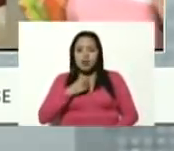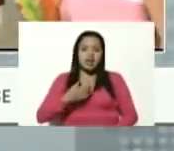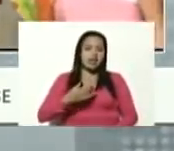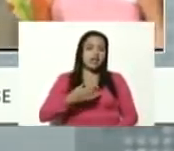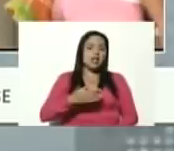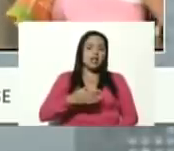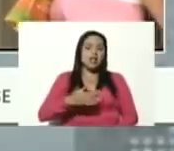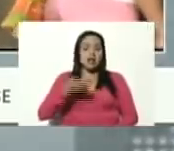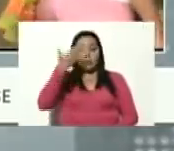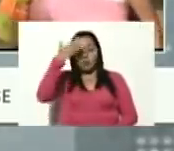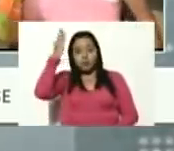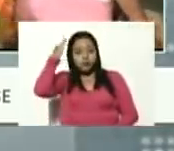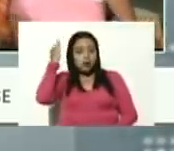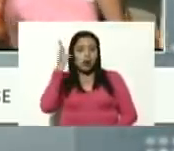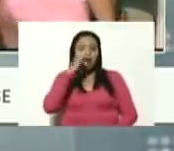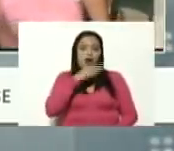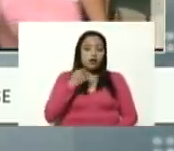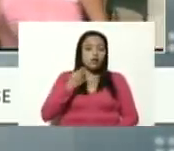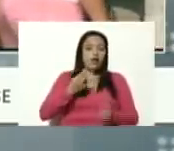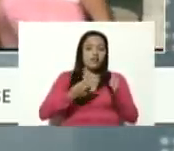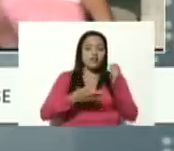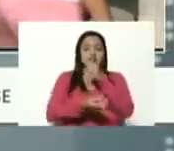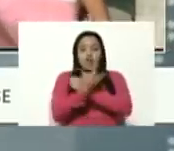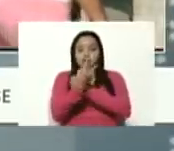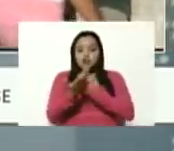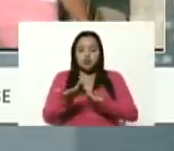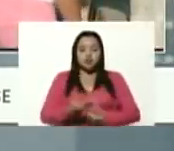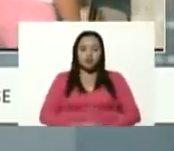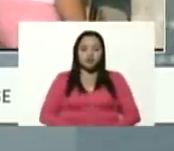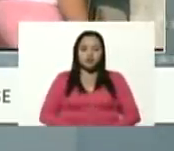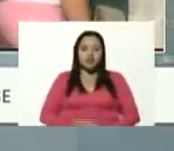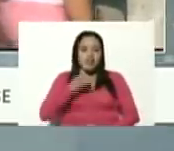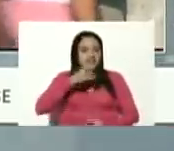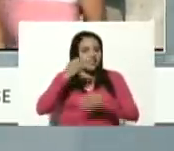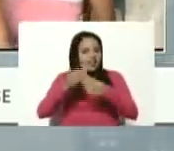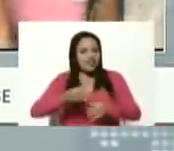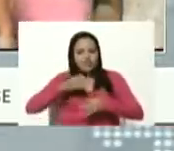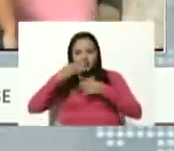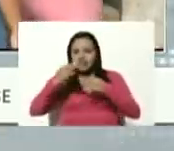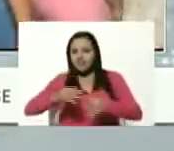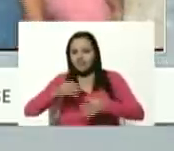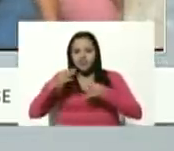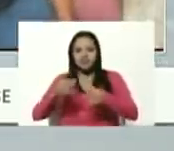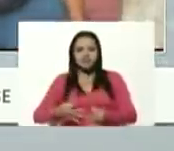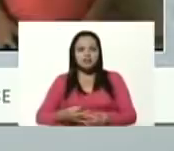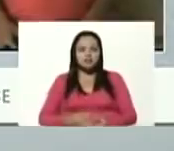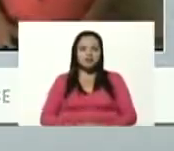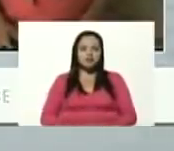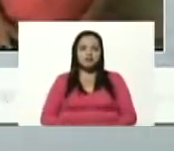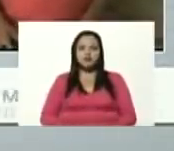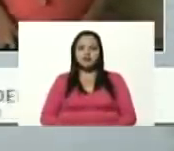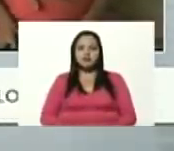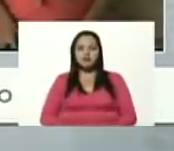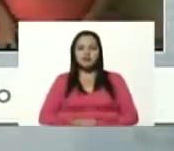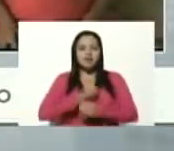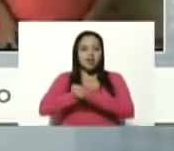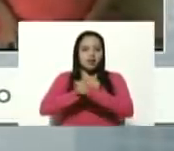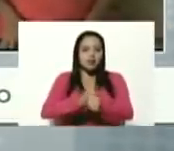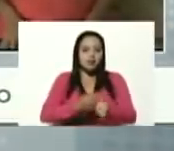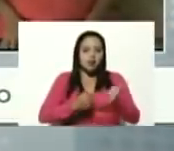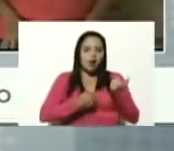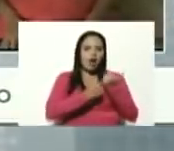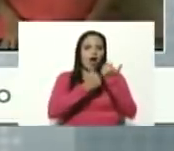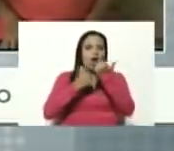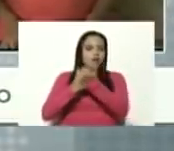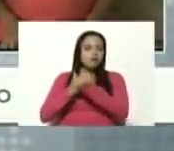sin fariseísmo, de verdad, verdad, de verdad, verdad, verdadita, verdadita, verdadita, el amor y la solidaridad